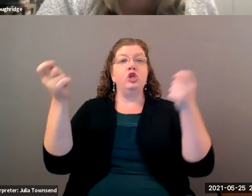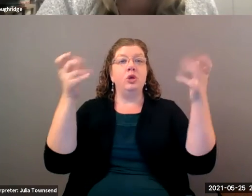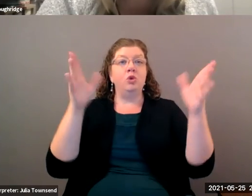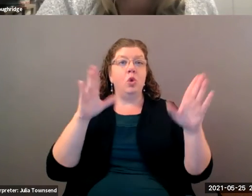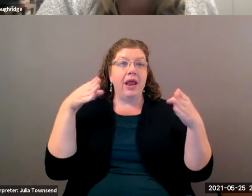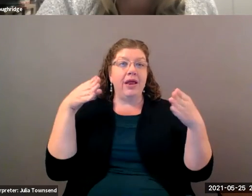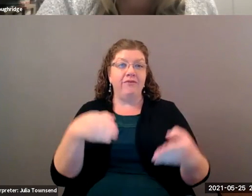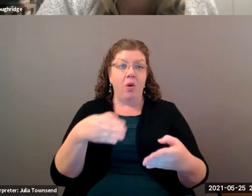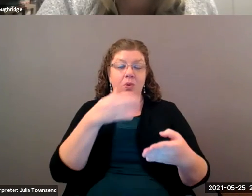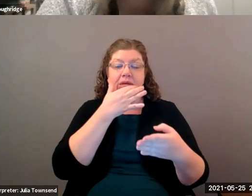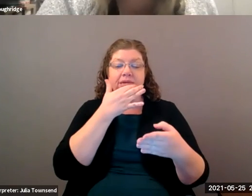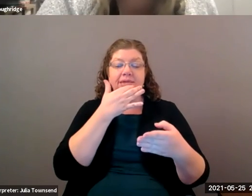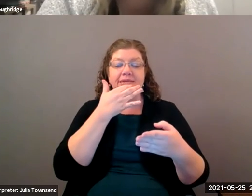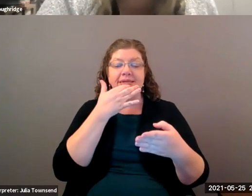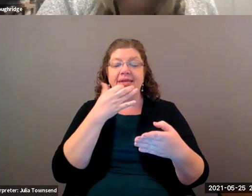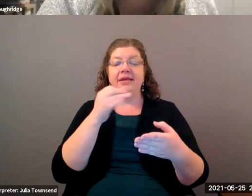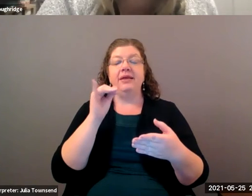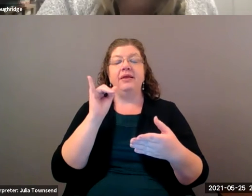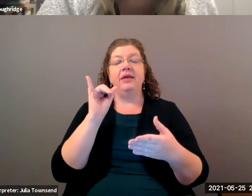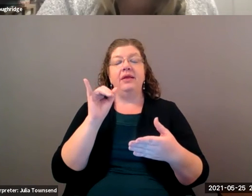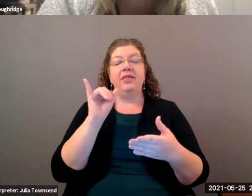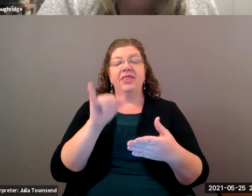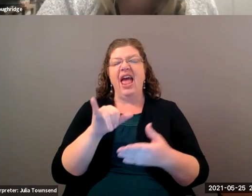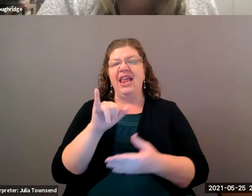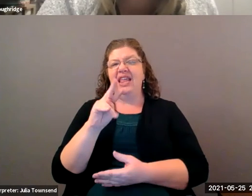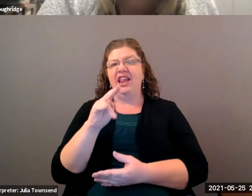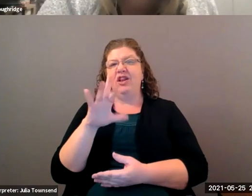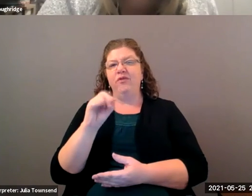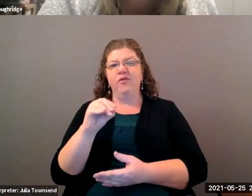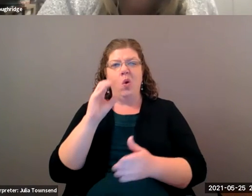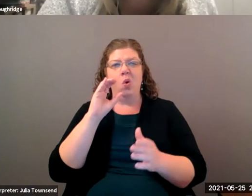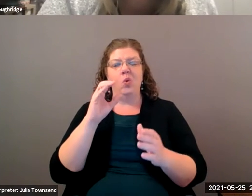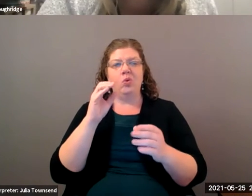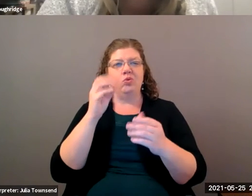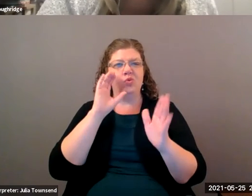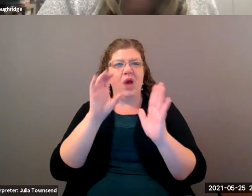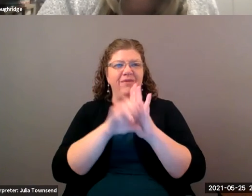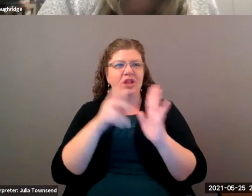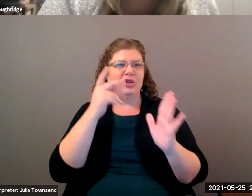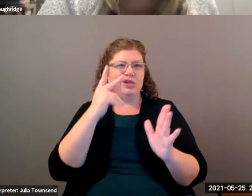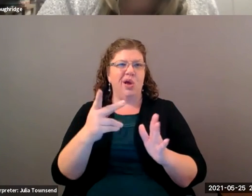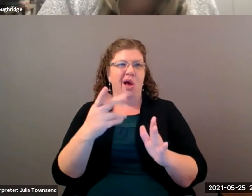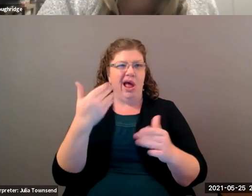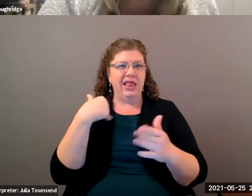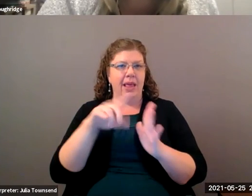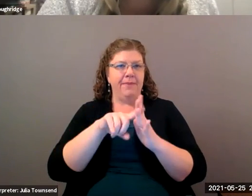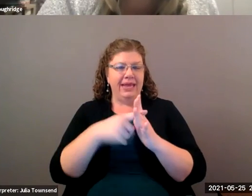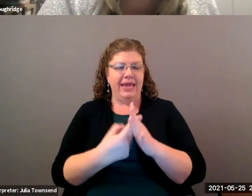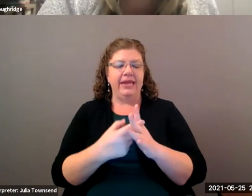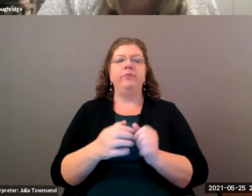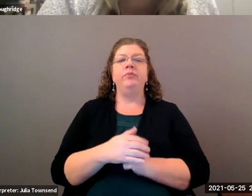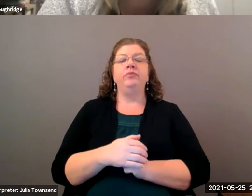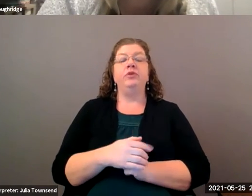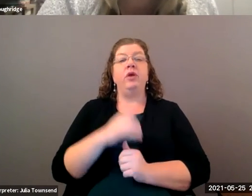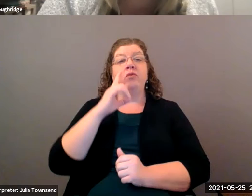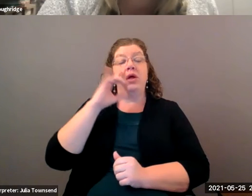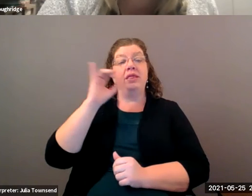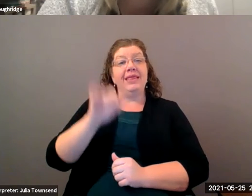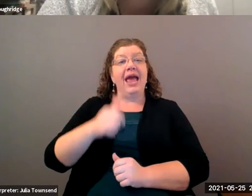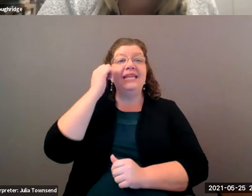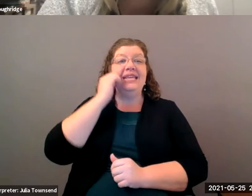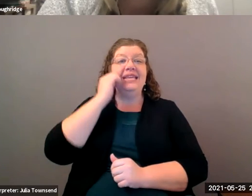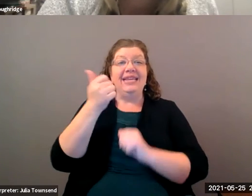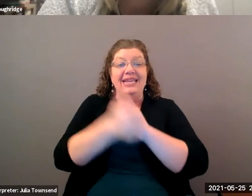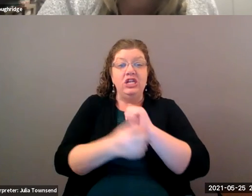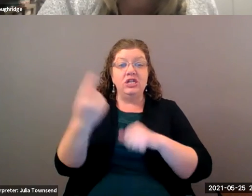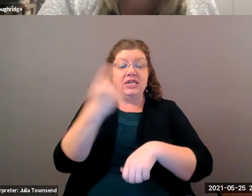hemos estado pensando en el enfoque de la superintendente. Esa infográfica que vieron al principio, pues ha llegado a ser